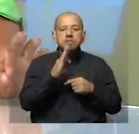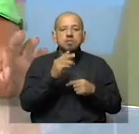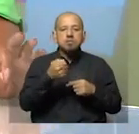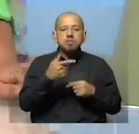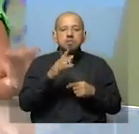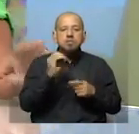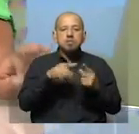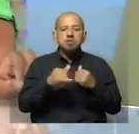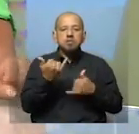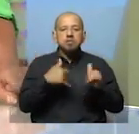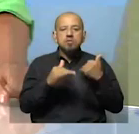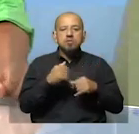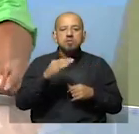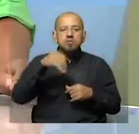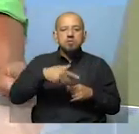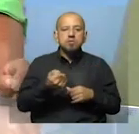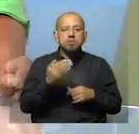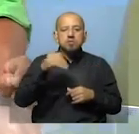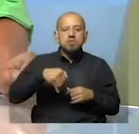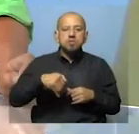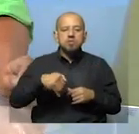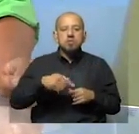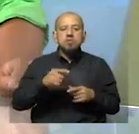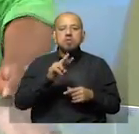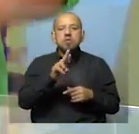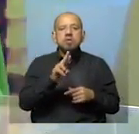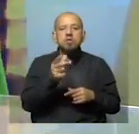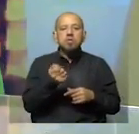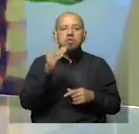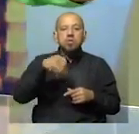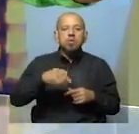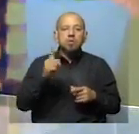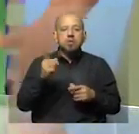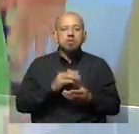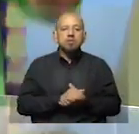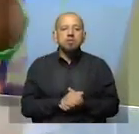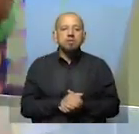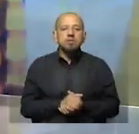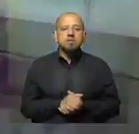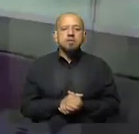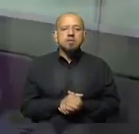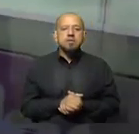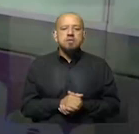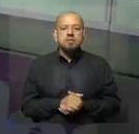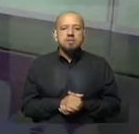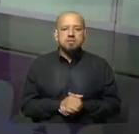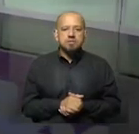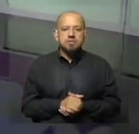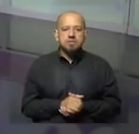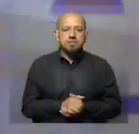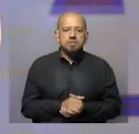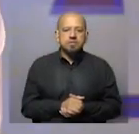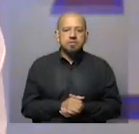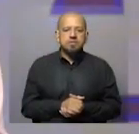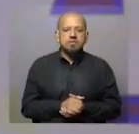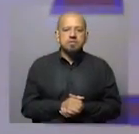del área de información de mercados de la Unidad Agroalimentaria Metropolitana, la UAM. Fuerte aplauso para Pablo Pacheco.